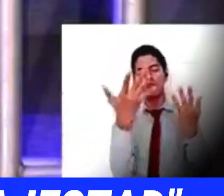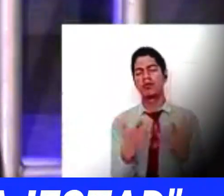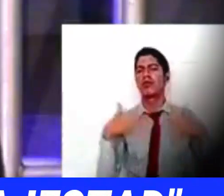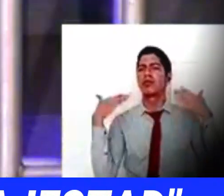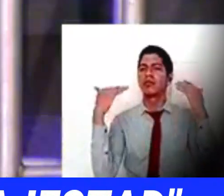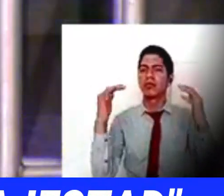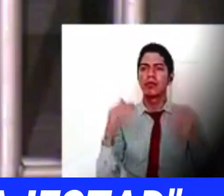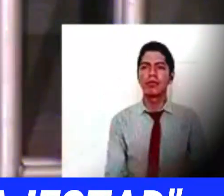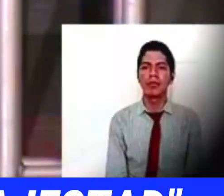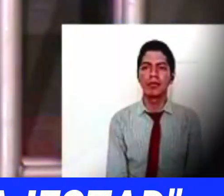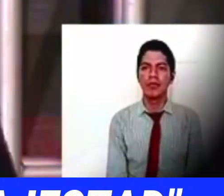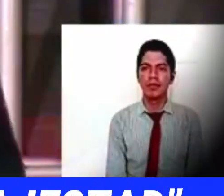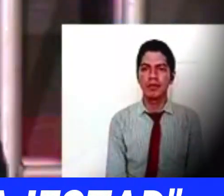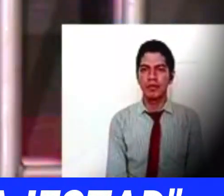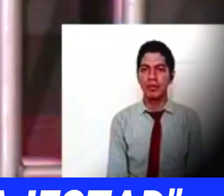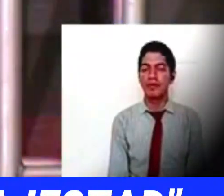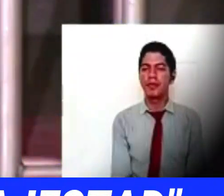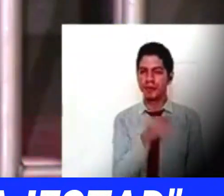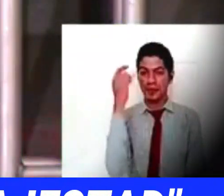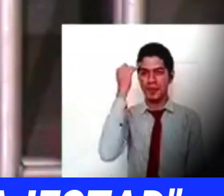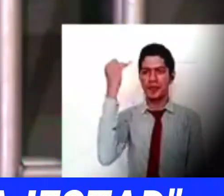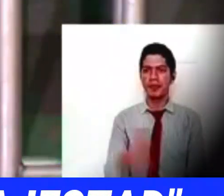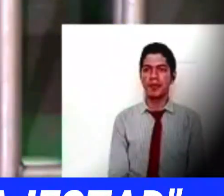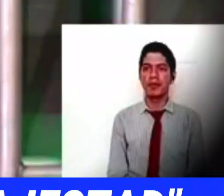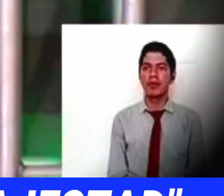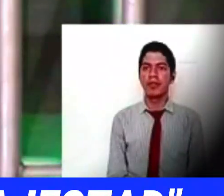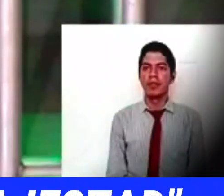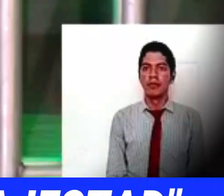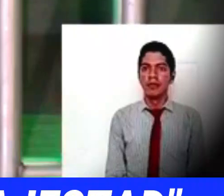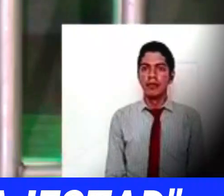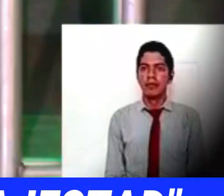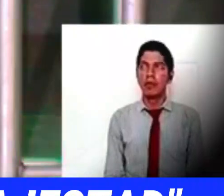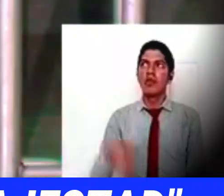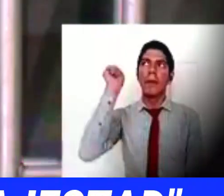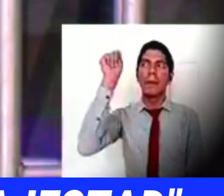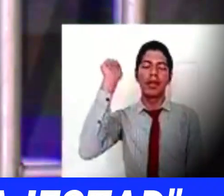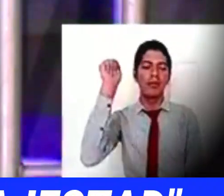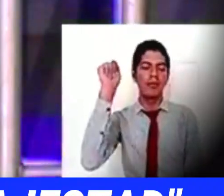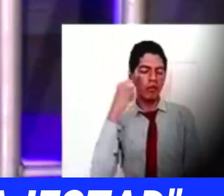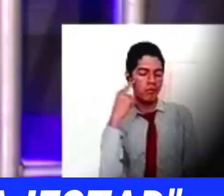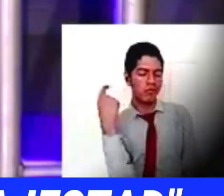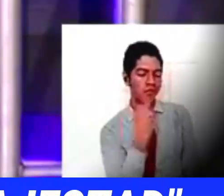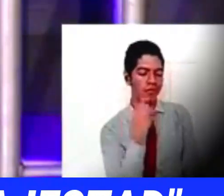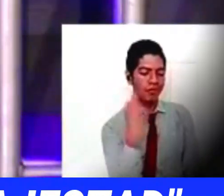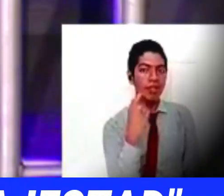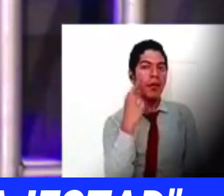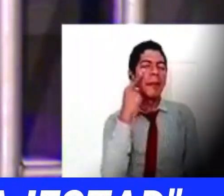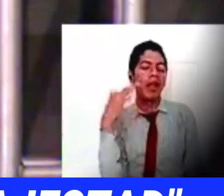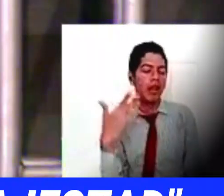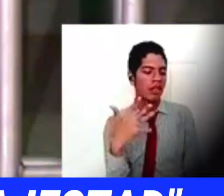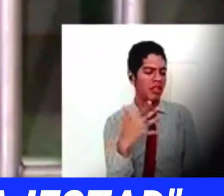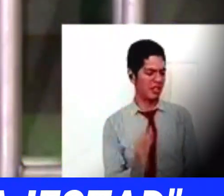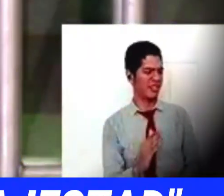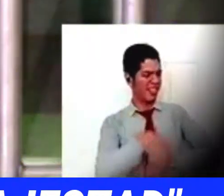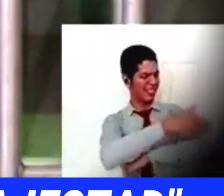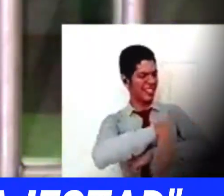Imagínese que el Señor sale a buscarlo y parece que se equivocó la dirección, pero Dios no se equivoca. ¿Crees